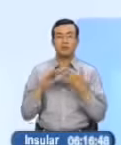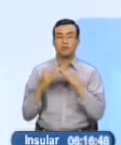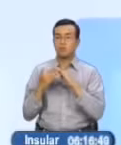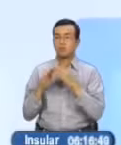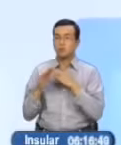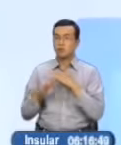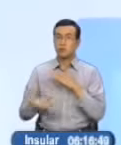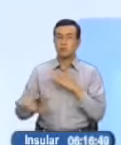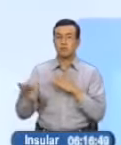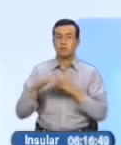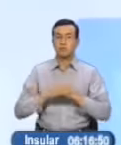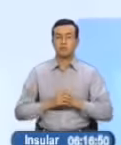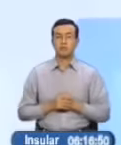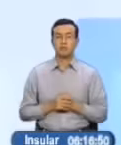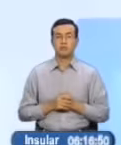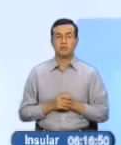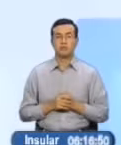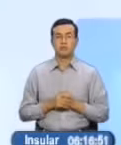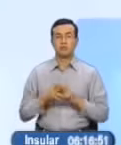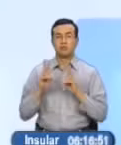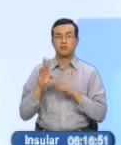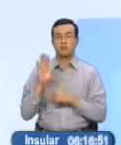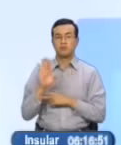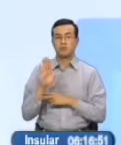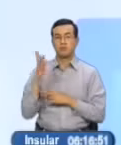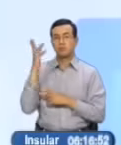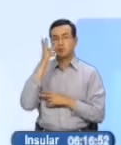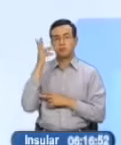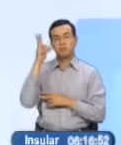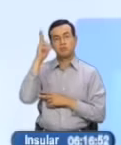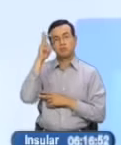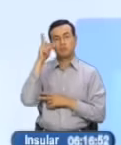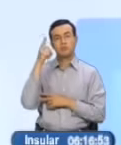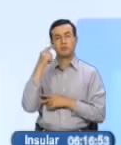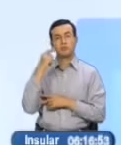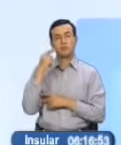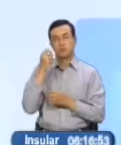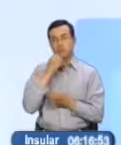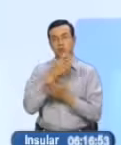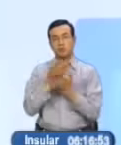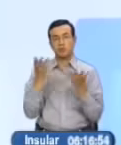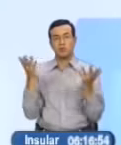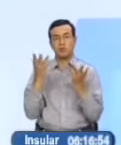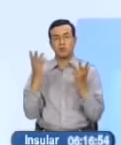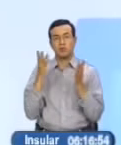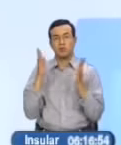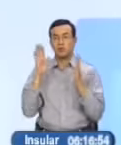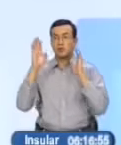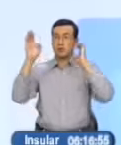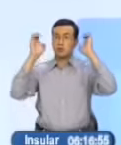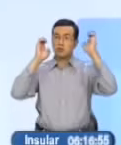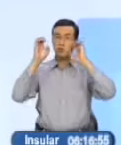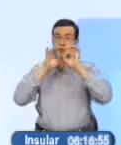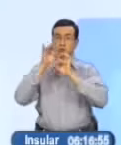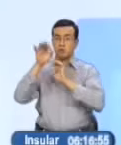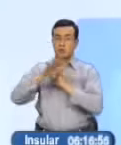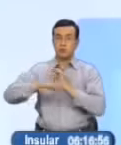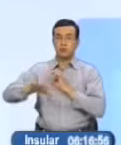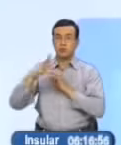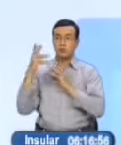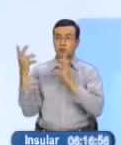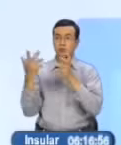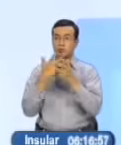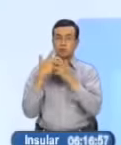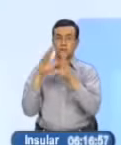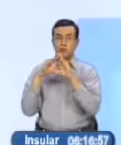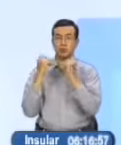comunitario en el caso de Esmeraldas. Yo puedo asegurar que dentro de esa estrategia rural que se está tejiendo en el